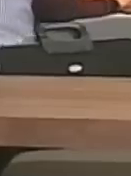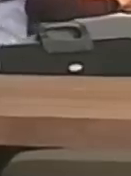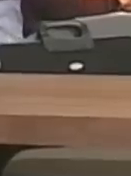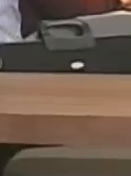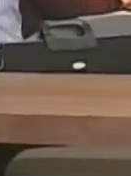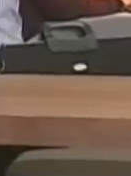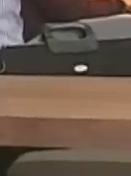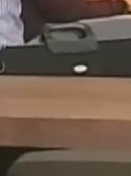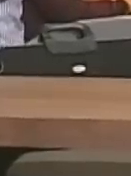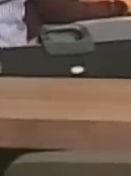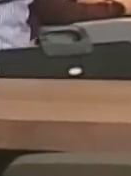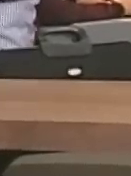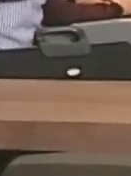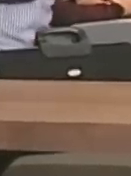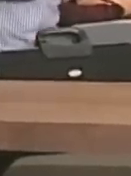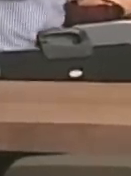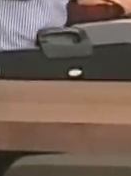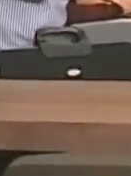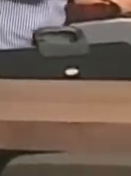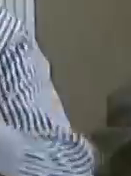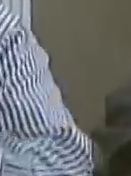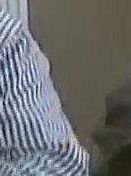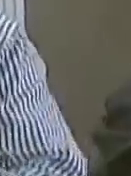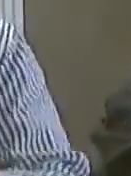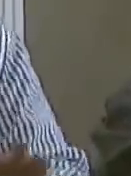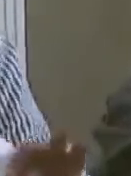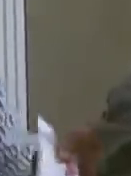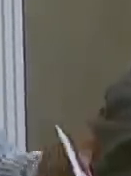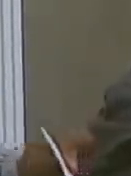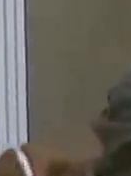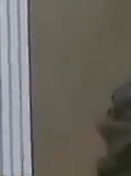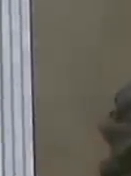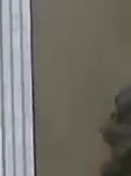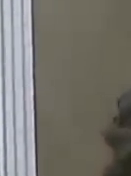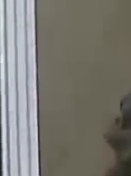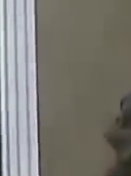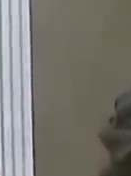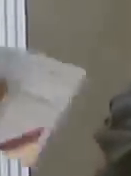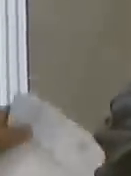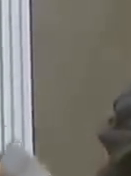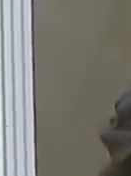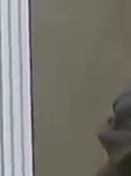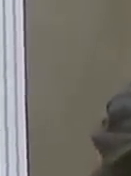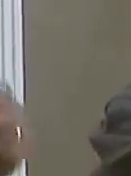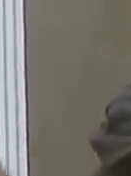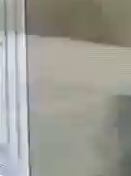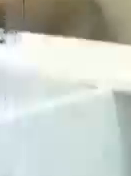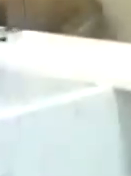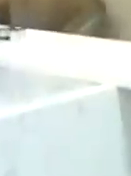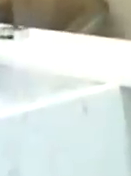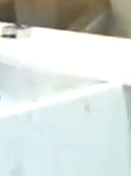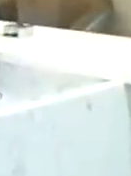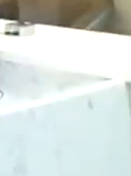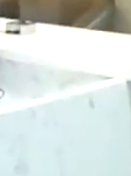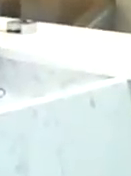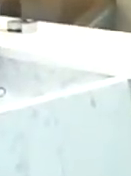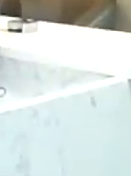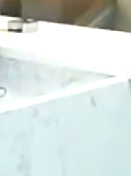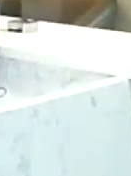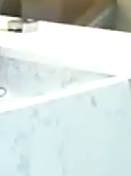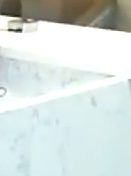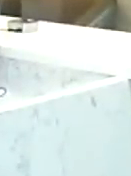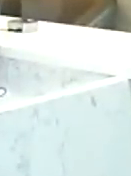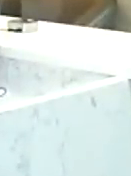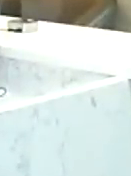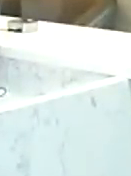hay que emprender. Y en ese marco pudimos ver el despliegue en el barrio. Nosotros caminando, presidente, barrio adentro, en las comunidades, no hemos